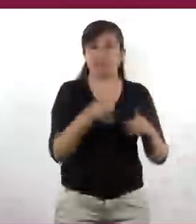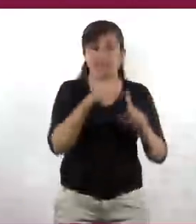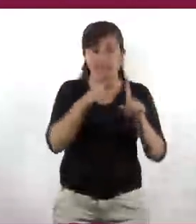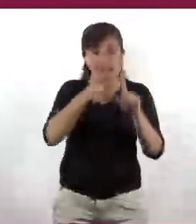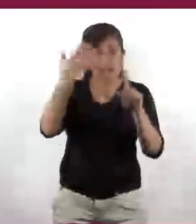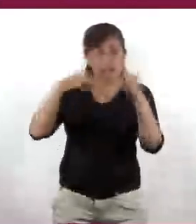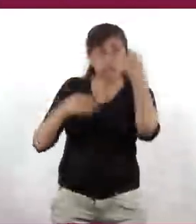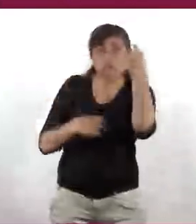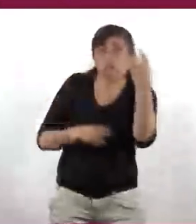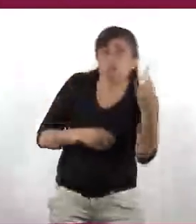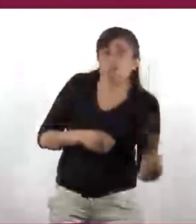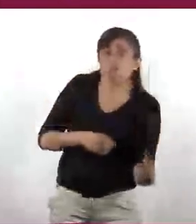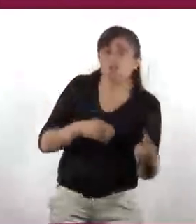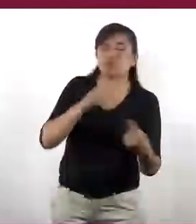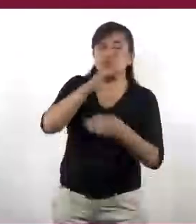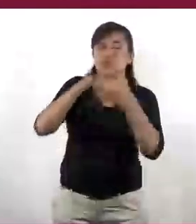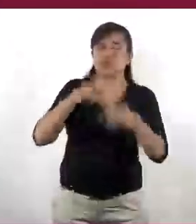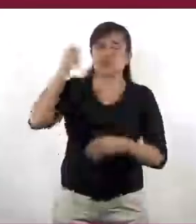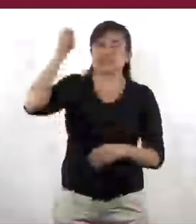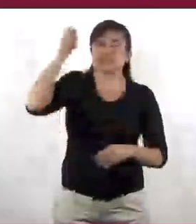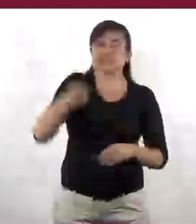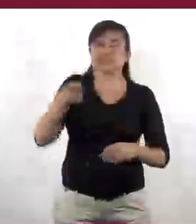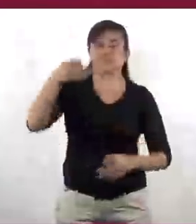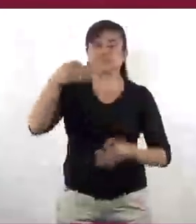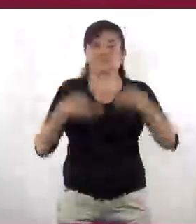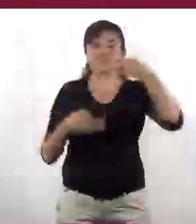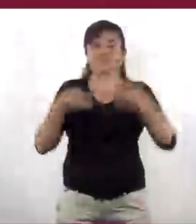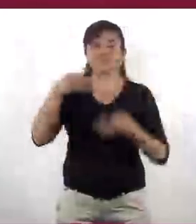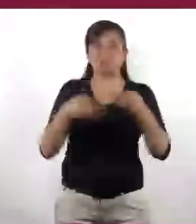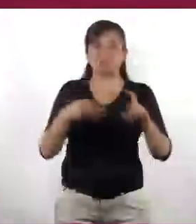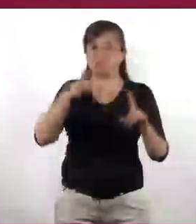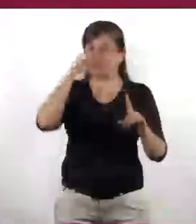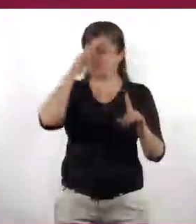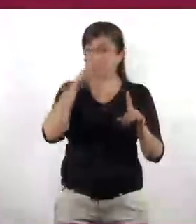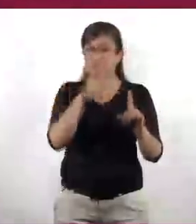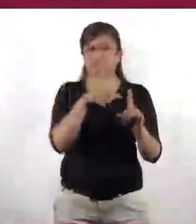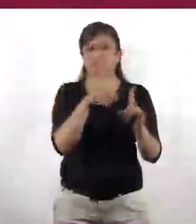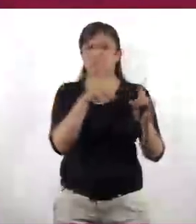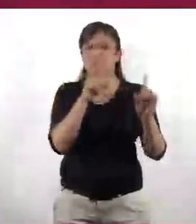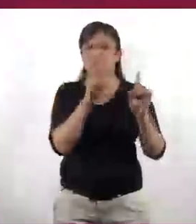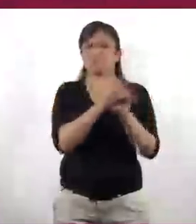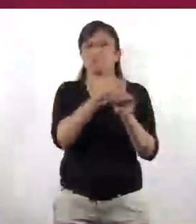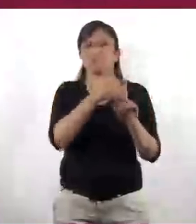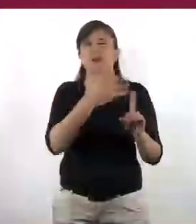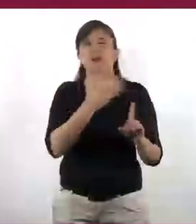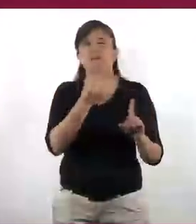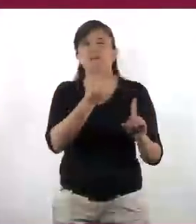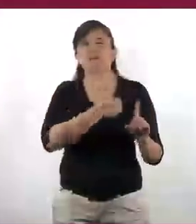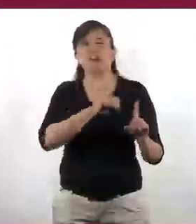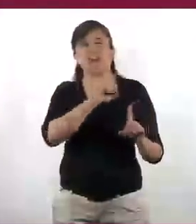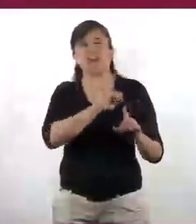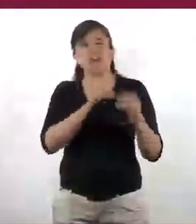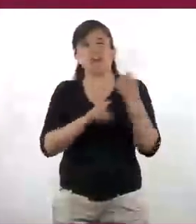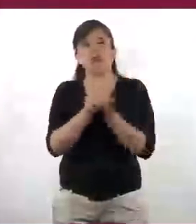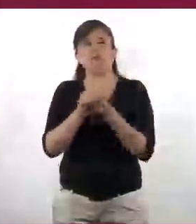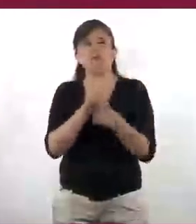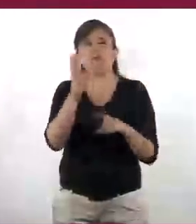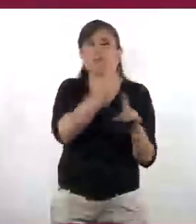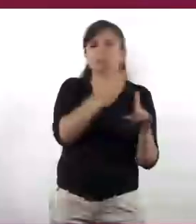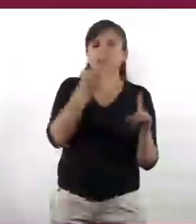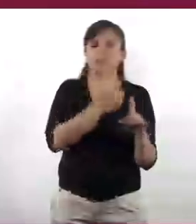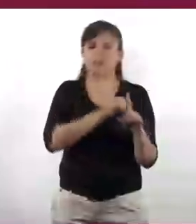padres, los miembros de la corte y el pueblo pensaban que no sobreviviría debido a su precaria salud. Sin embargo,